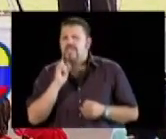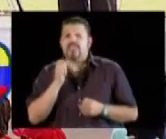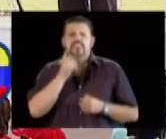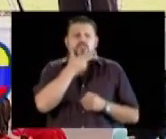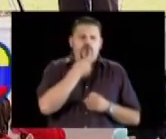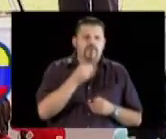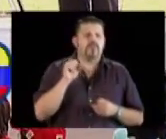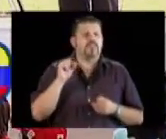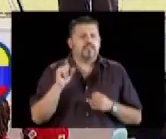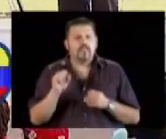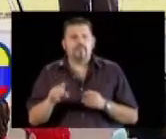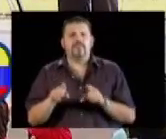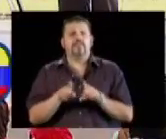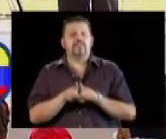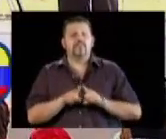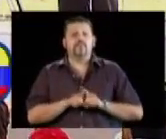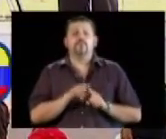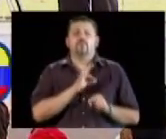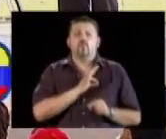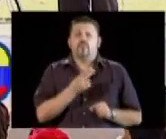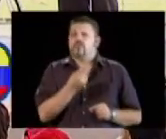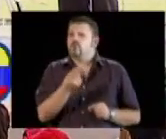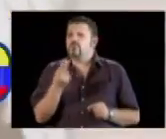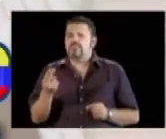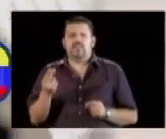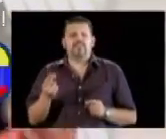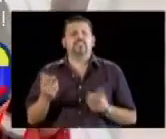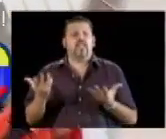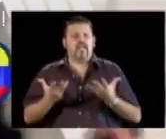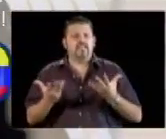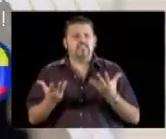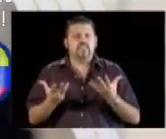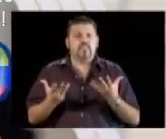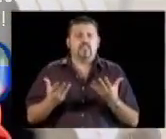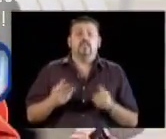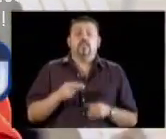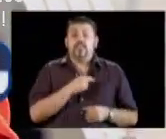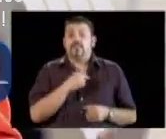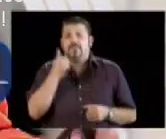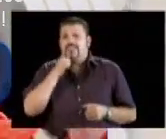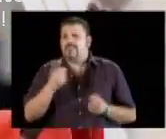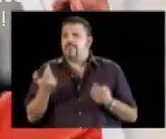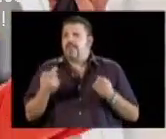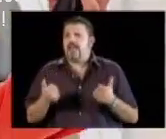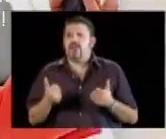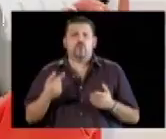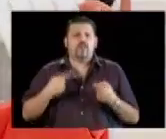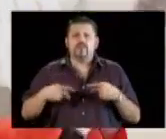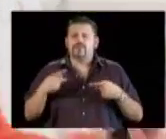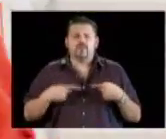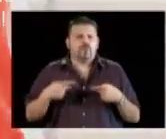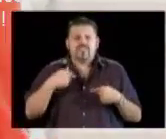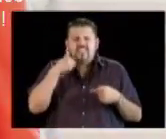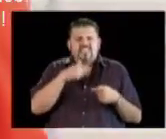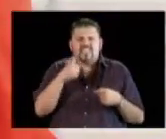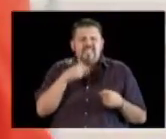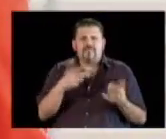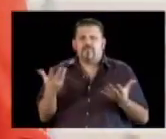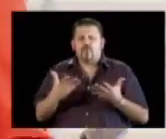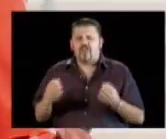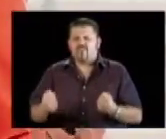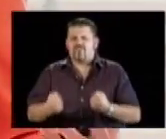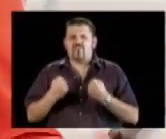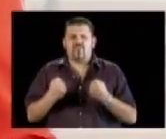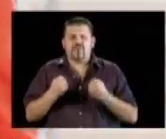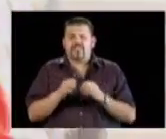medida que se comprometan con ustedes mismas. Para hacer algo por los demás siempre tenemos una fuerza impresionante. Cuando